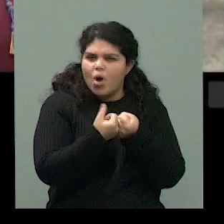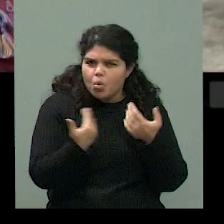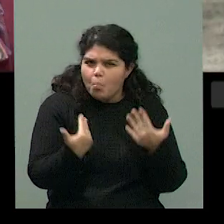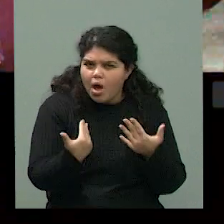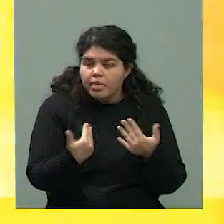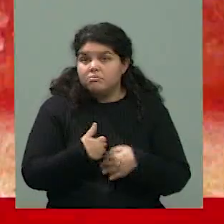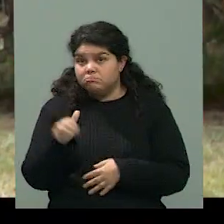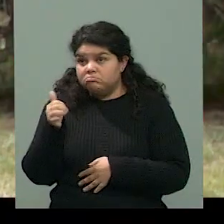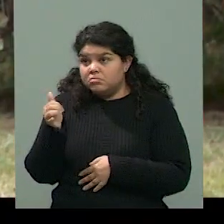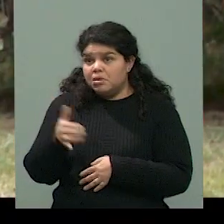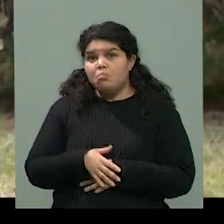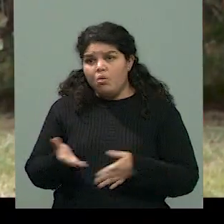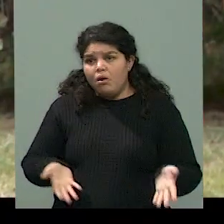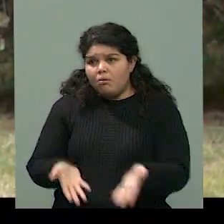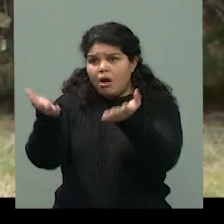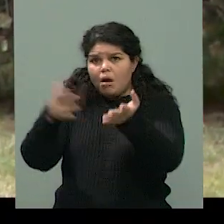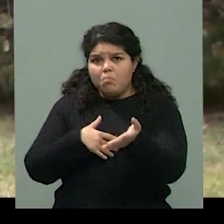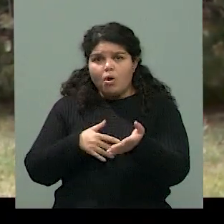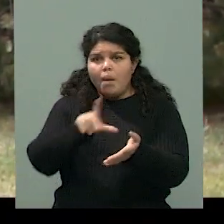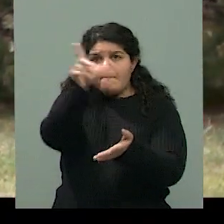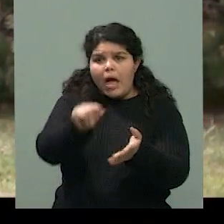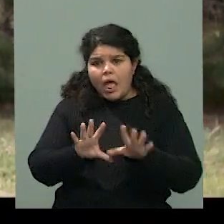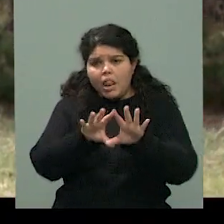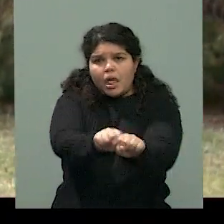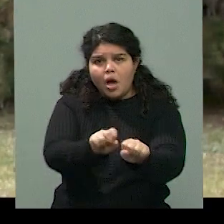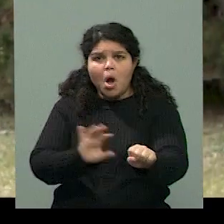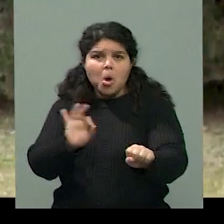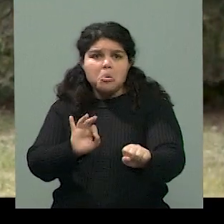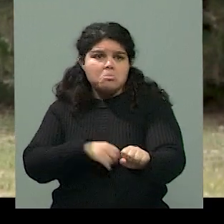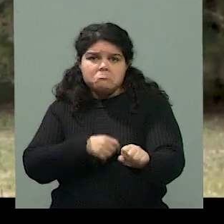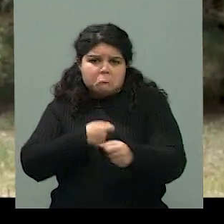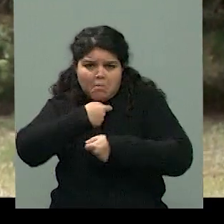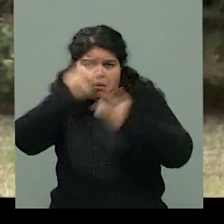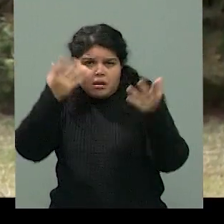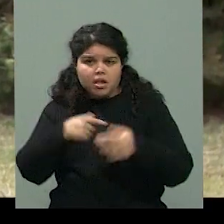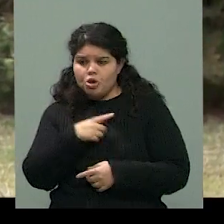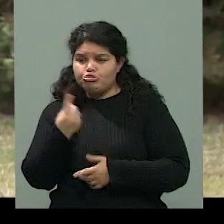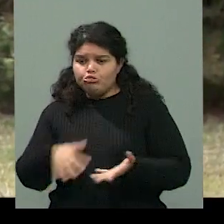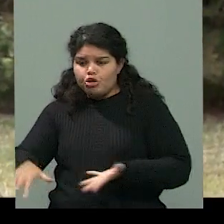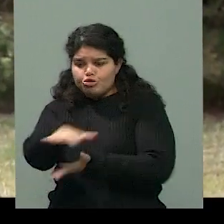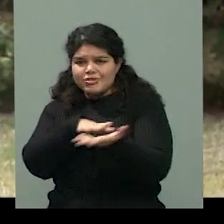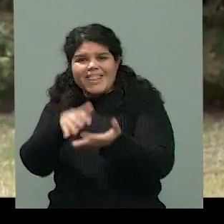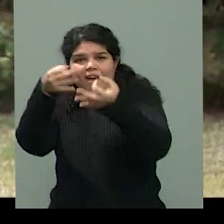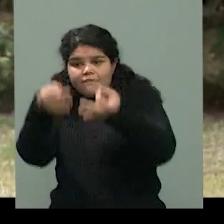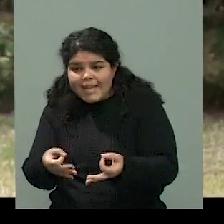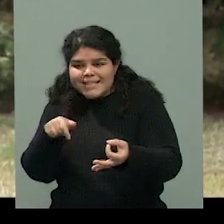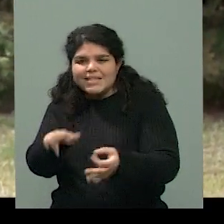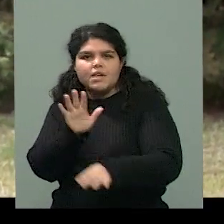Miren, ustedes invadan o ustedes no invadan, pero nosotros estamos bien, claro. Pensaba